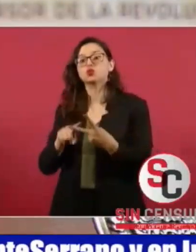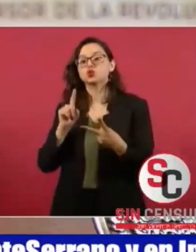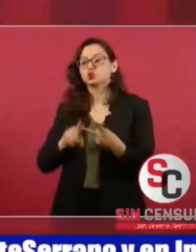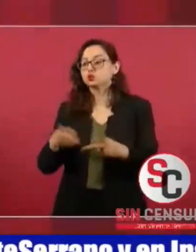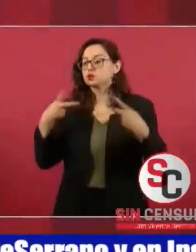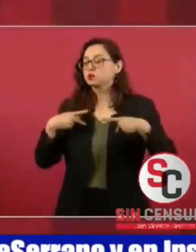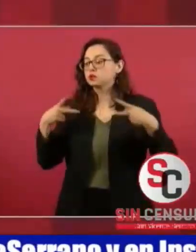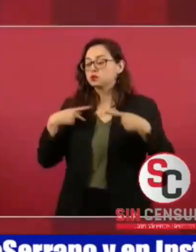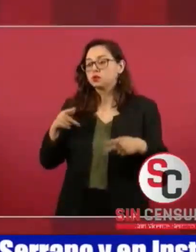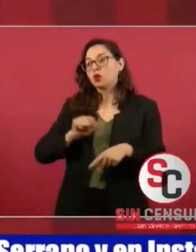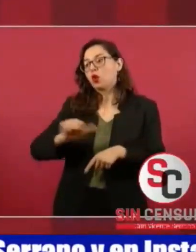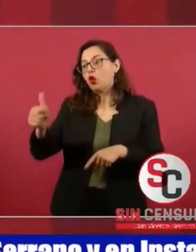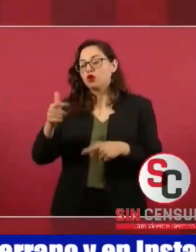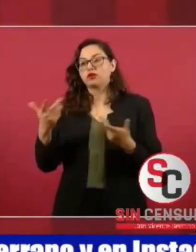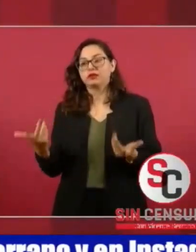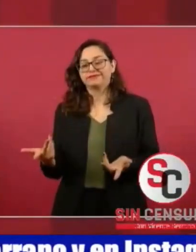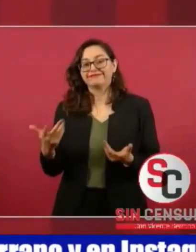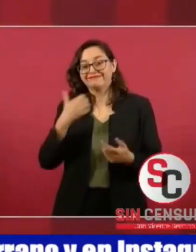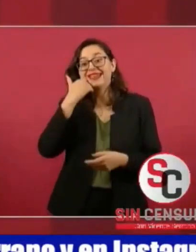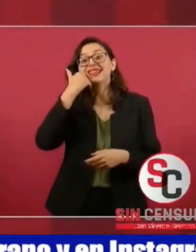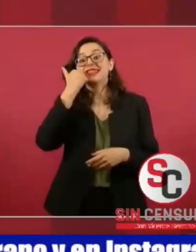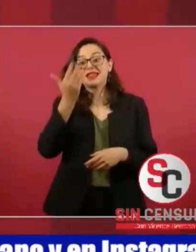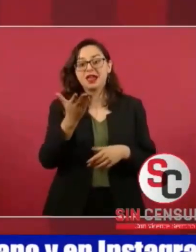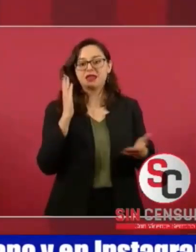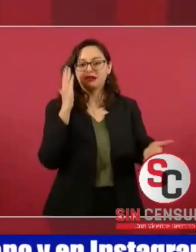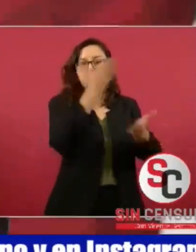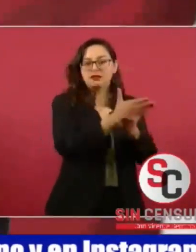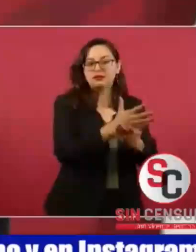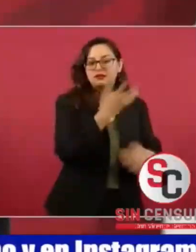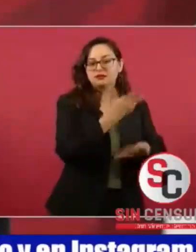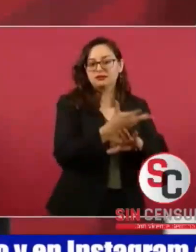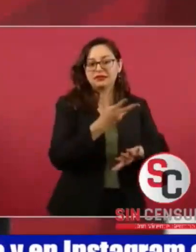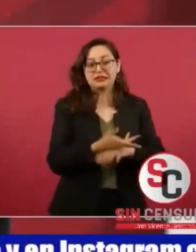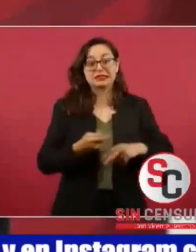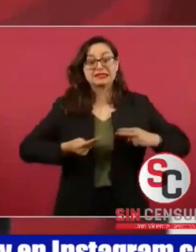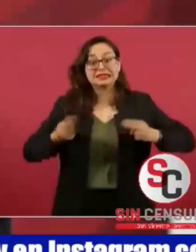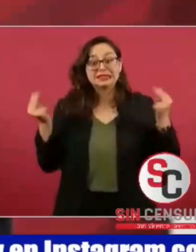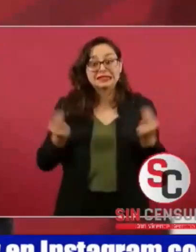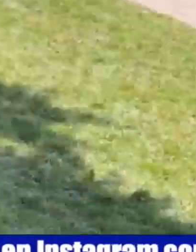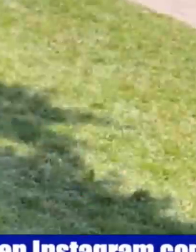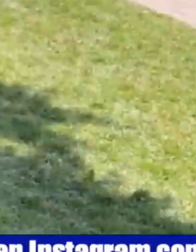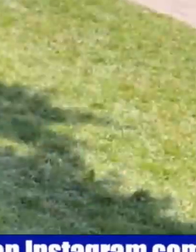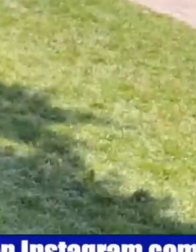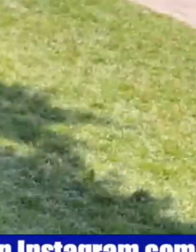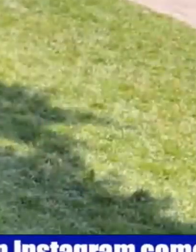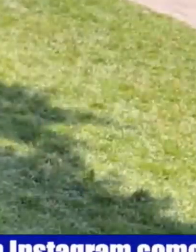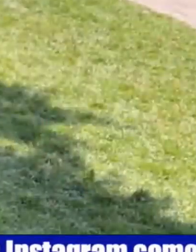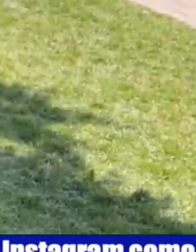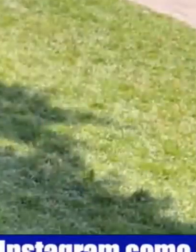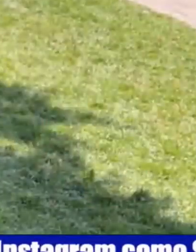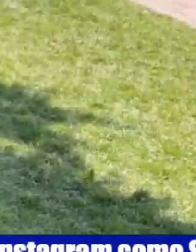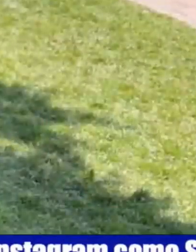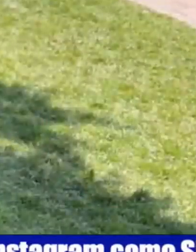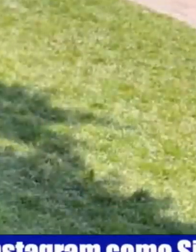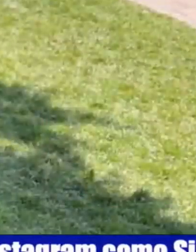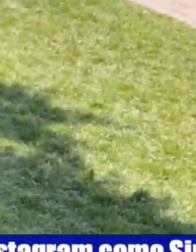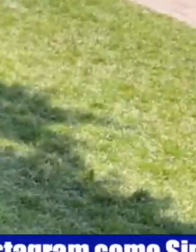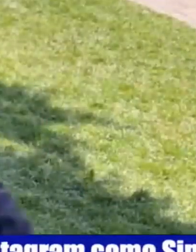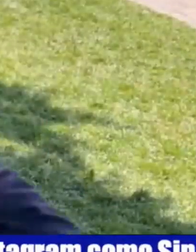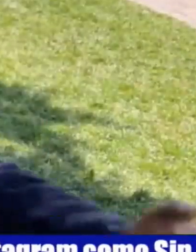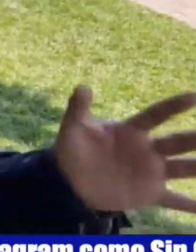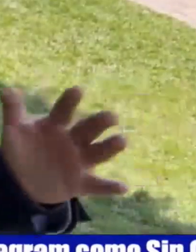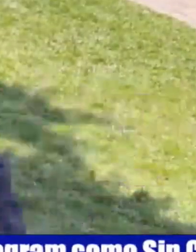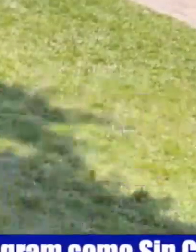tienen que ir a Estados Unidos. Ahí están las Y hay algo declaraciones que- del presidente Andrés Manuel López Obrador, licenciada